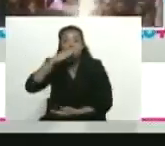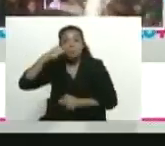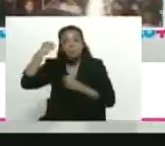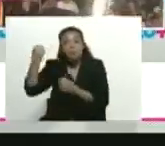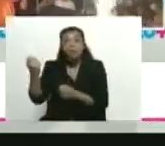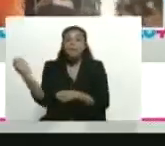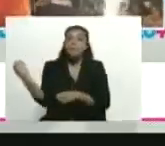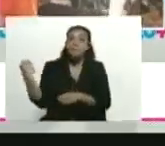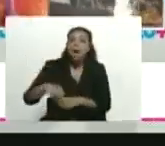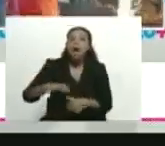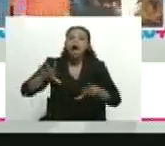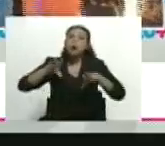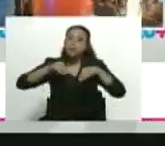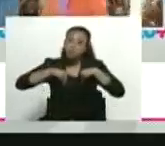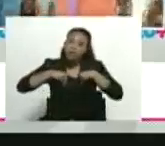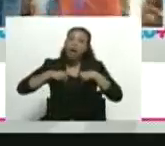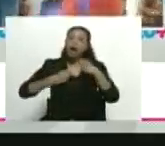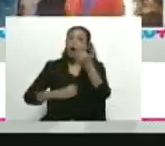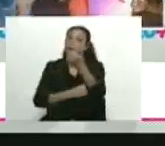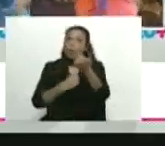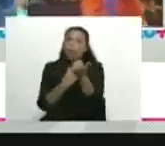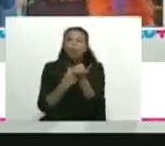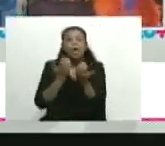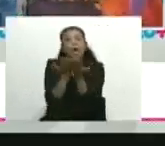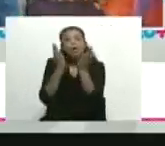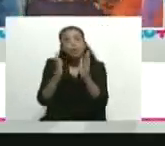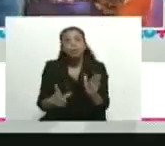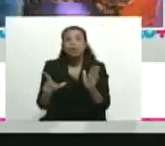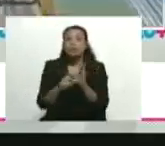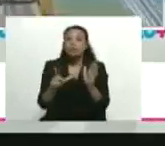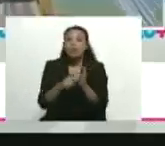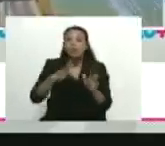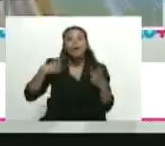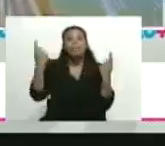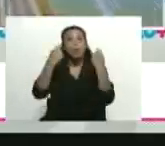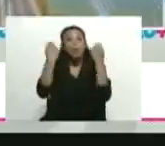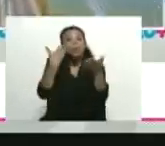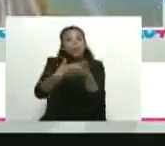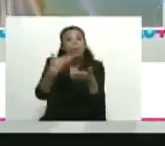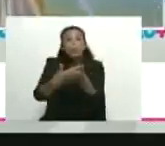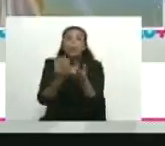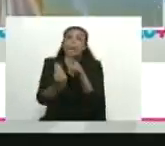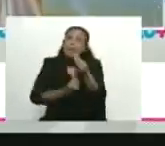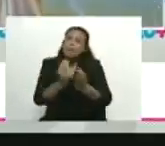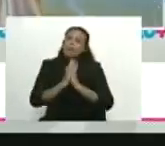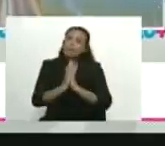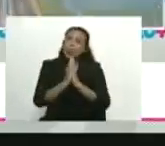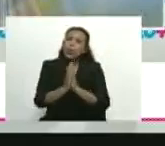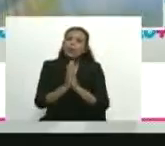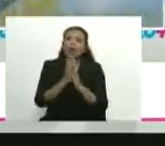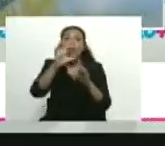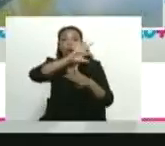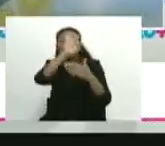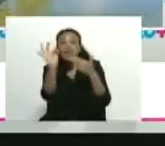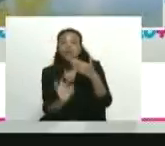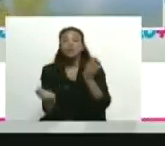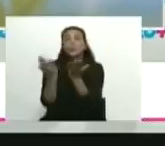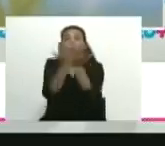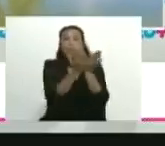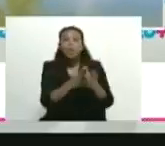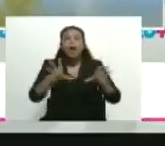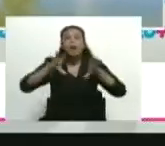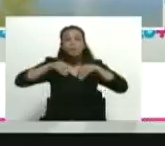presidente, que aceptó y que apoyó a nuestros estudiantes en esta propuesta que nosotros le realizamos como federación para que